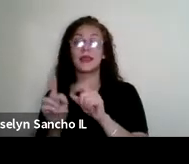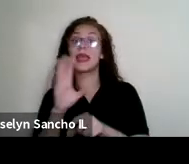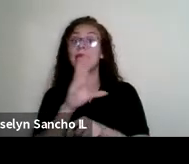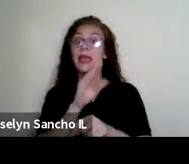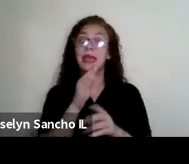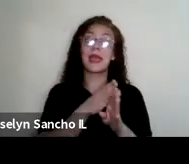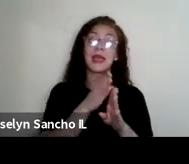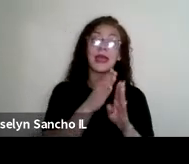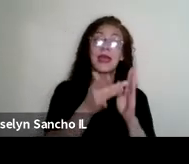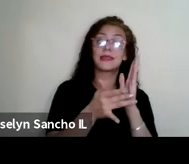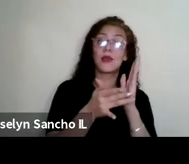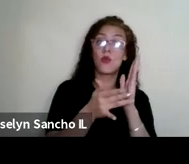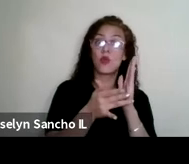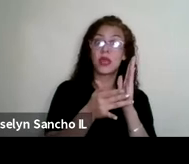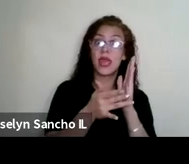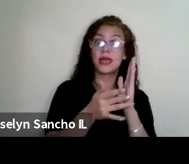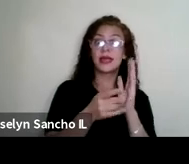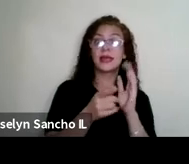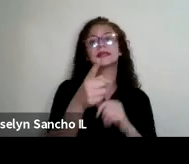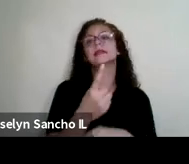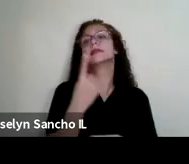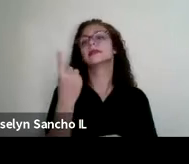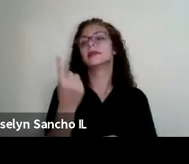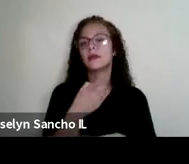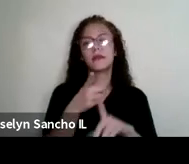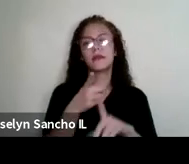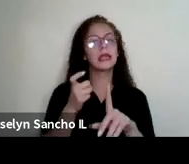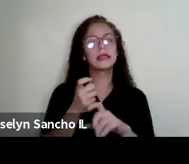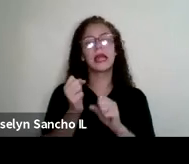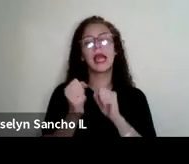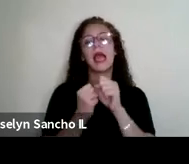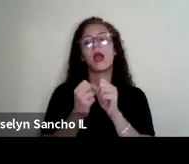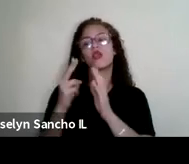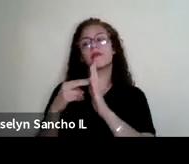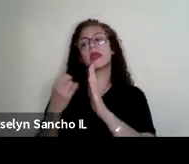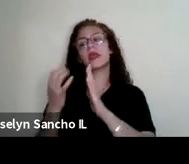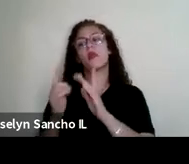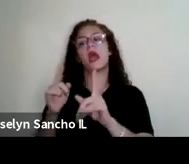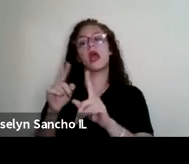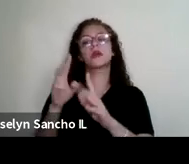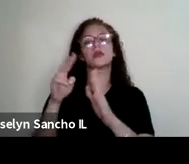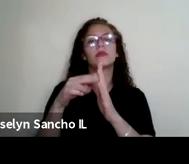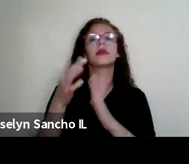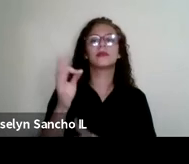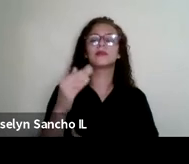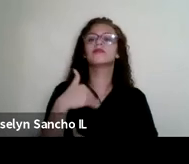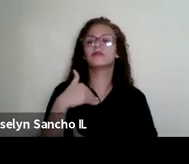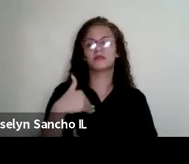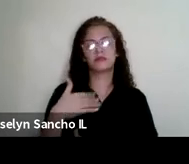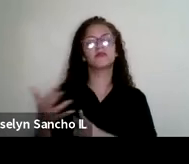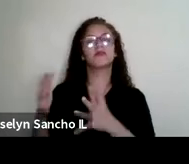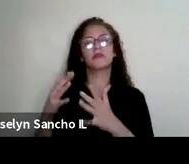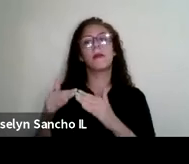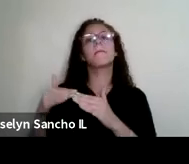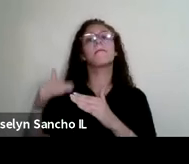de tecnologías digitales, siempre, desde el año 2014 hasta el 2019, ha habido una cantidad